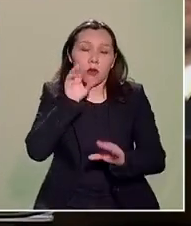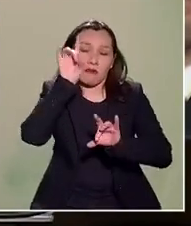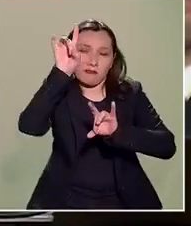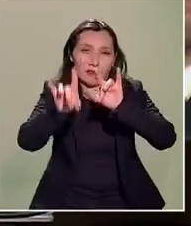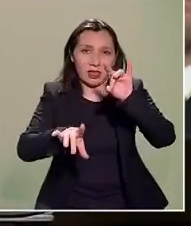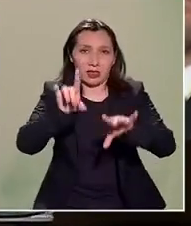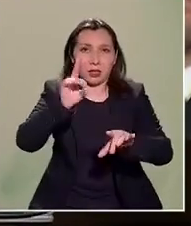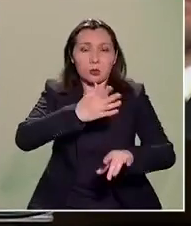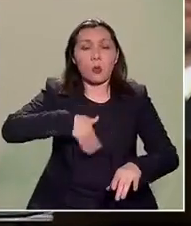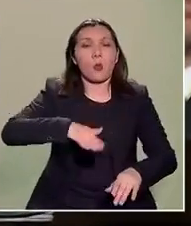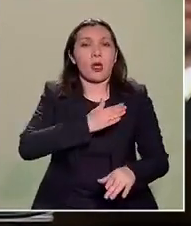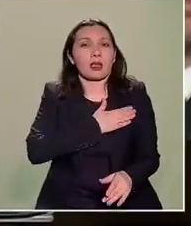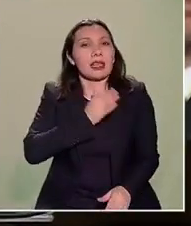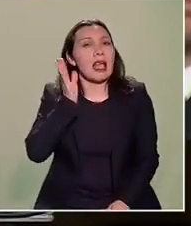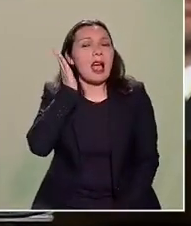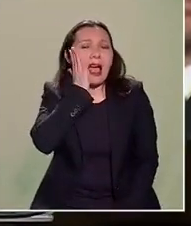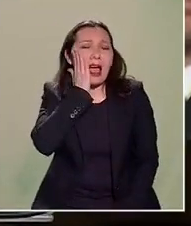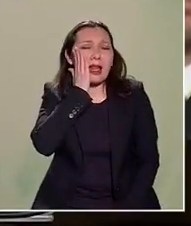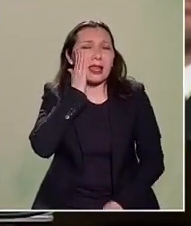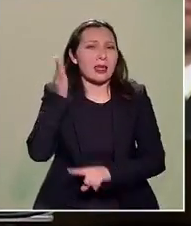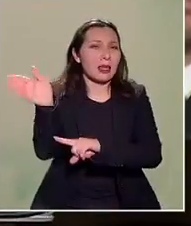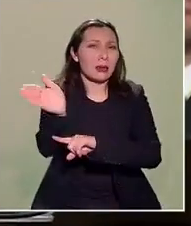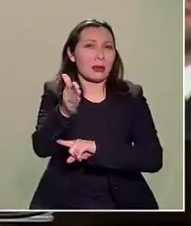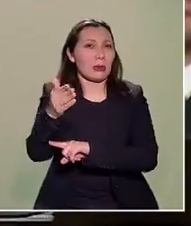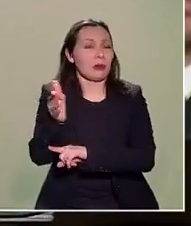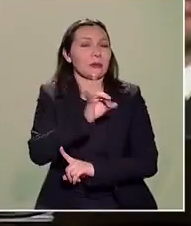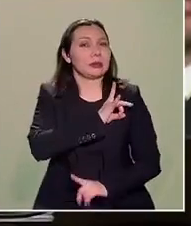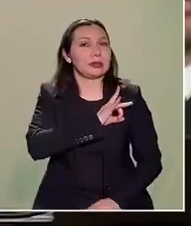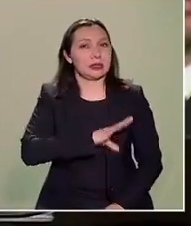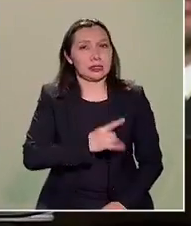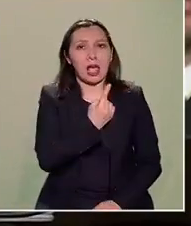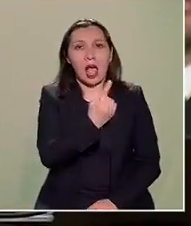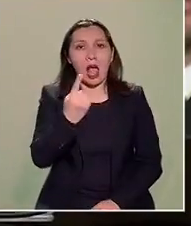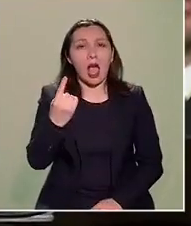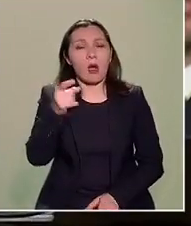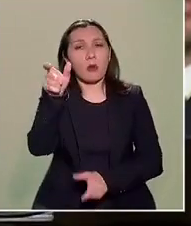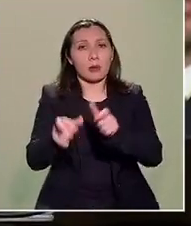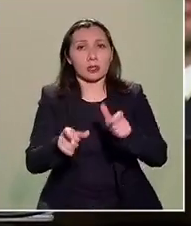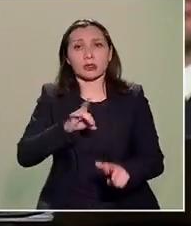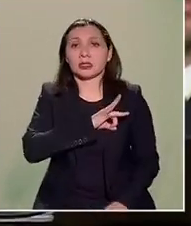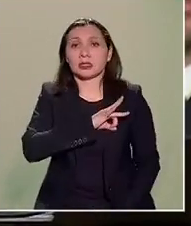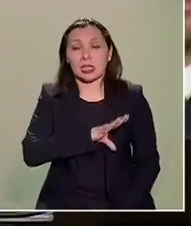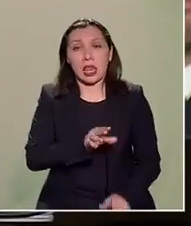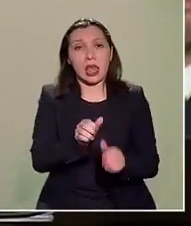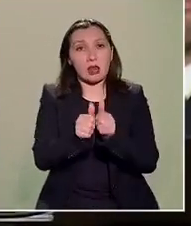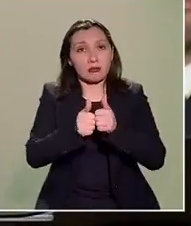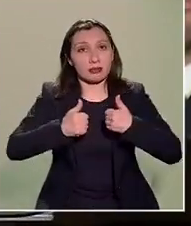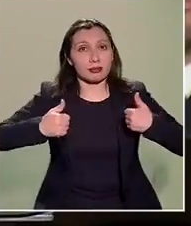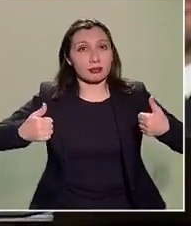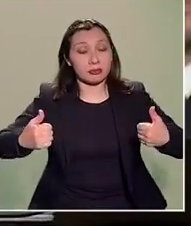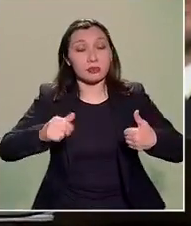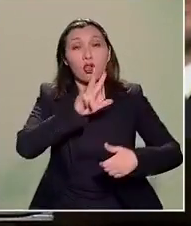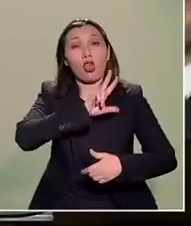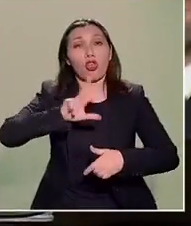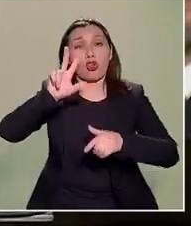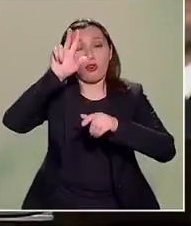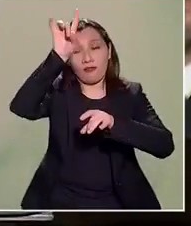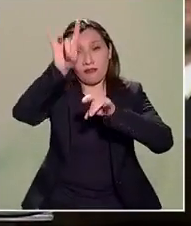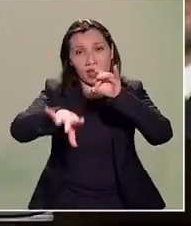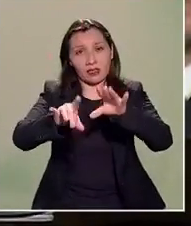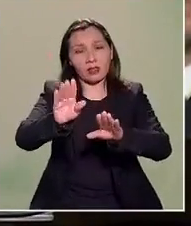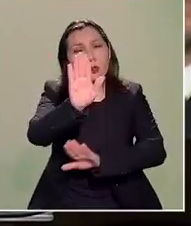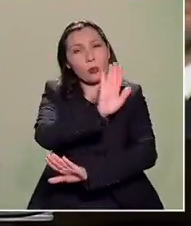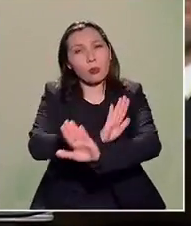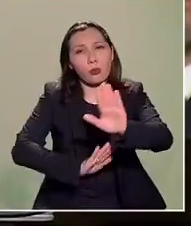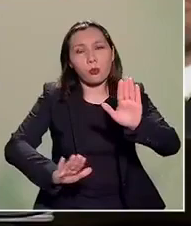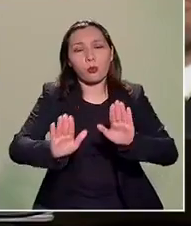para nuestra querida patria y para cada compatriota y autoridad dios te bendiga y